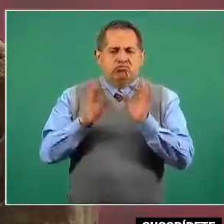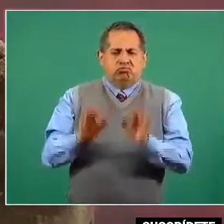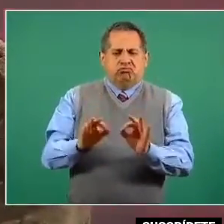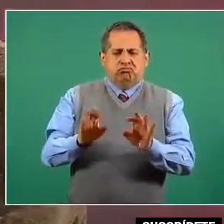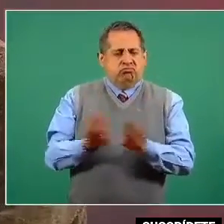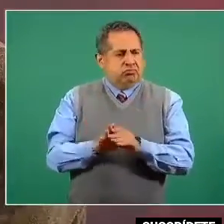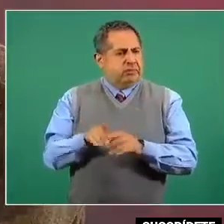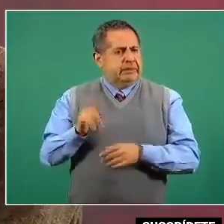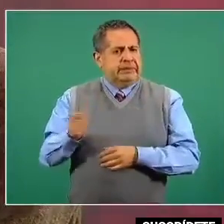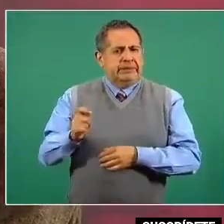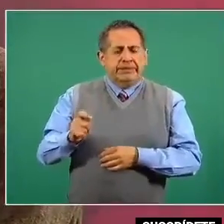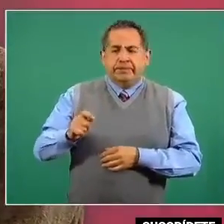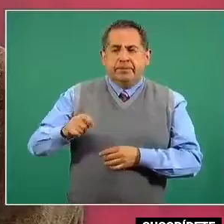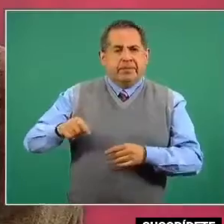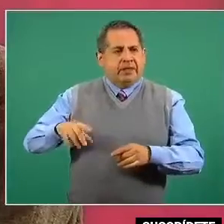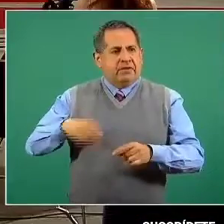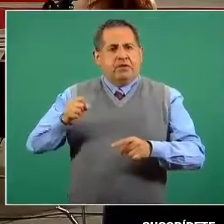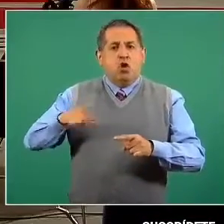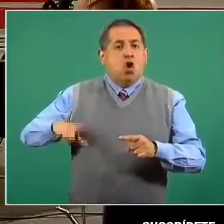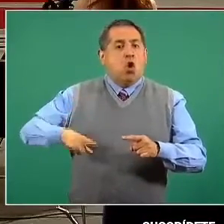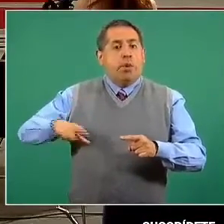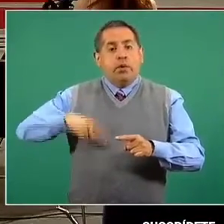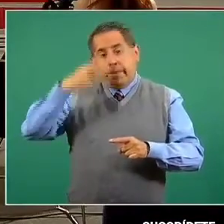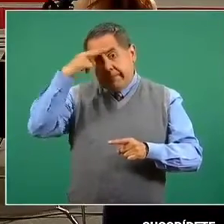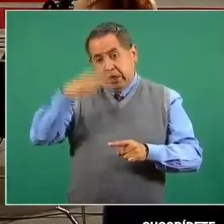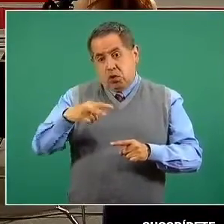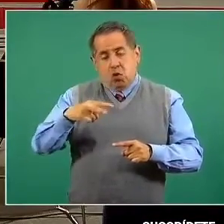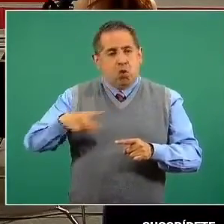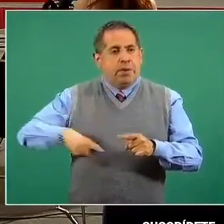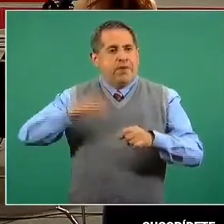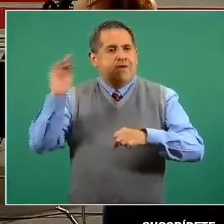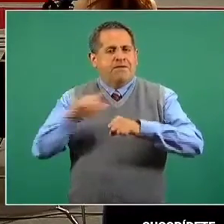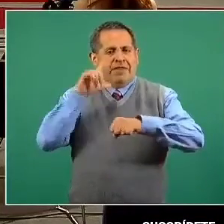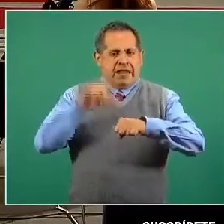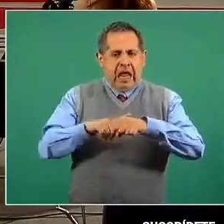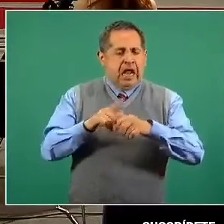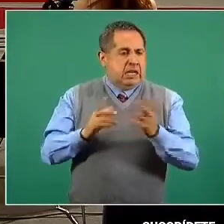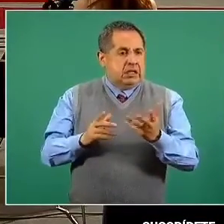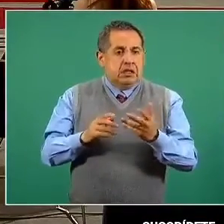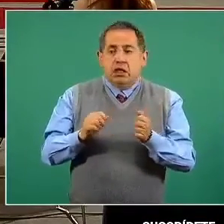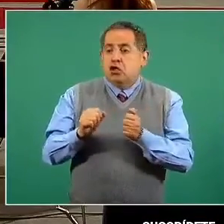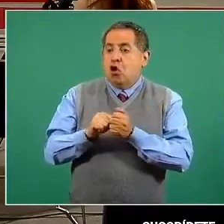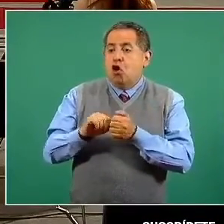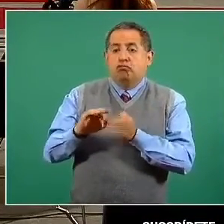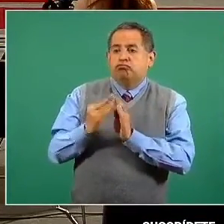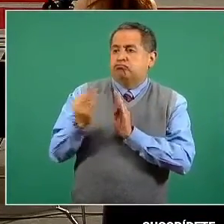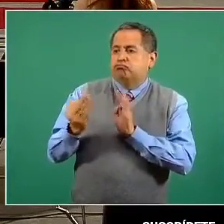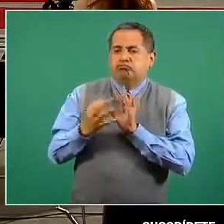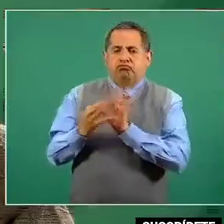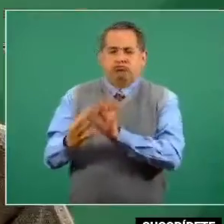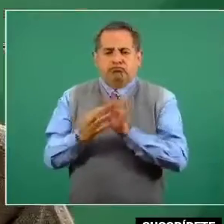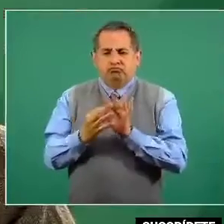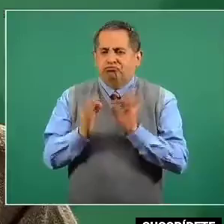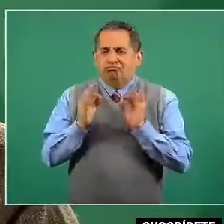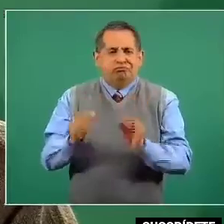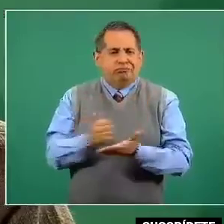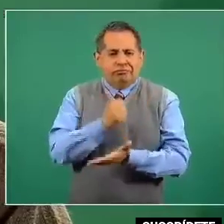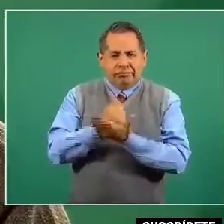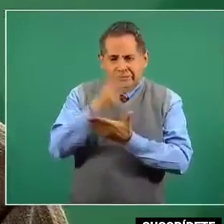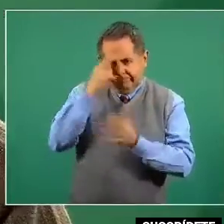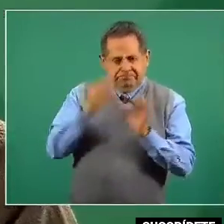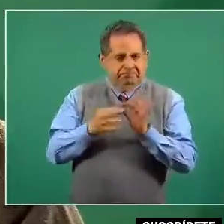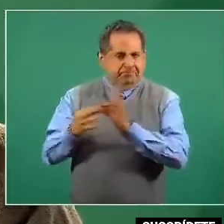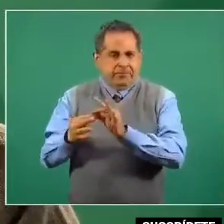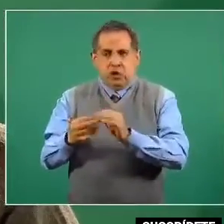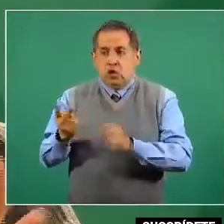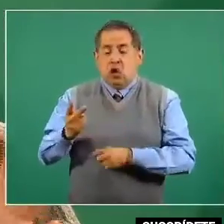lado, del Gobierno de México, el Gobierno federal, y también de sus vecinos, y en concreto de la Ciudad de México. El